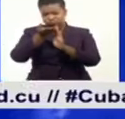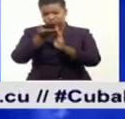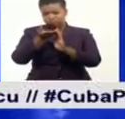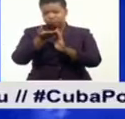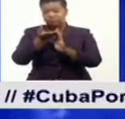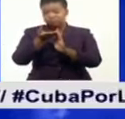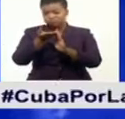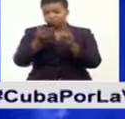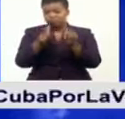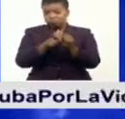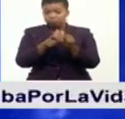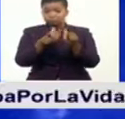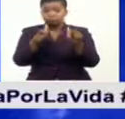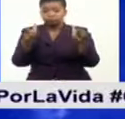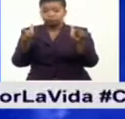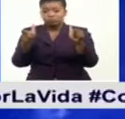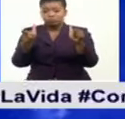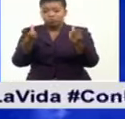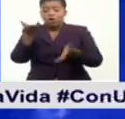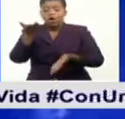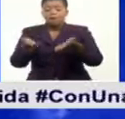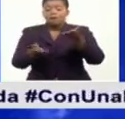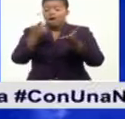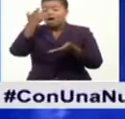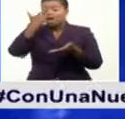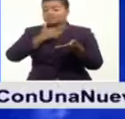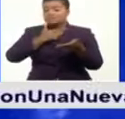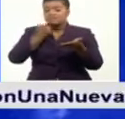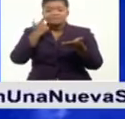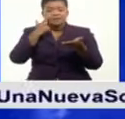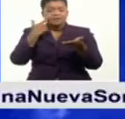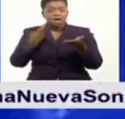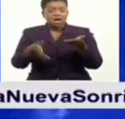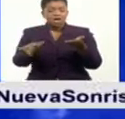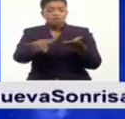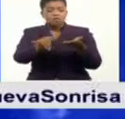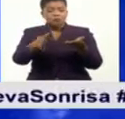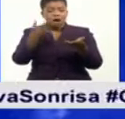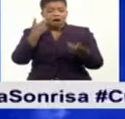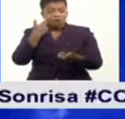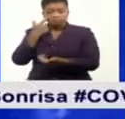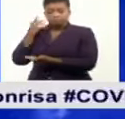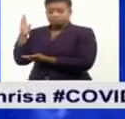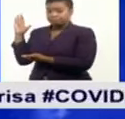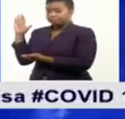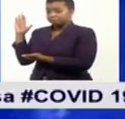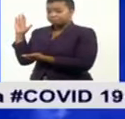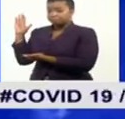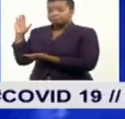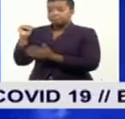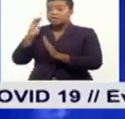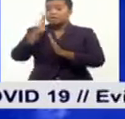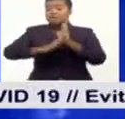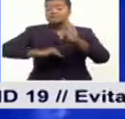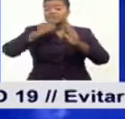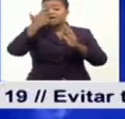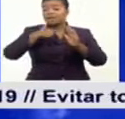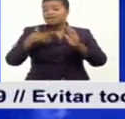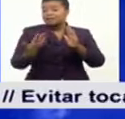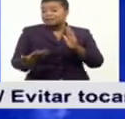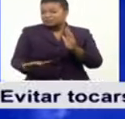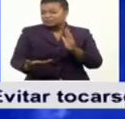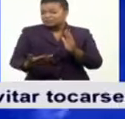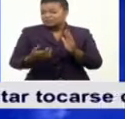a la del mes de abril, que como pueden ver también ahí en el gráfico, fue el mes con la